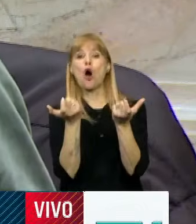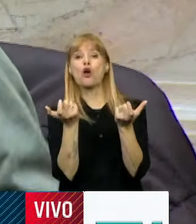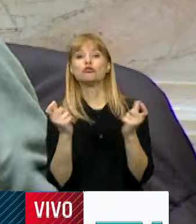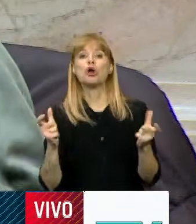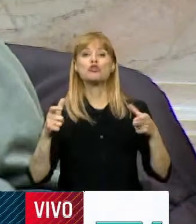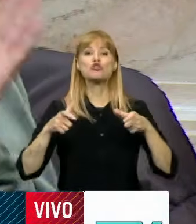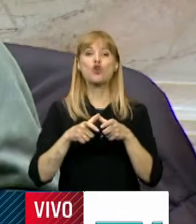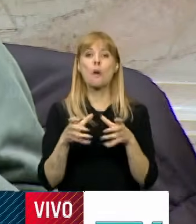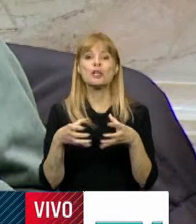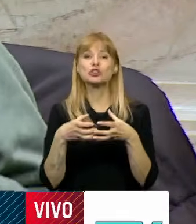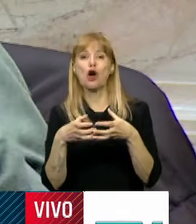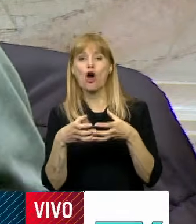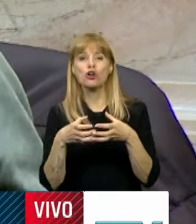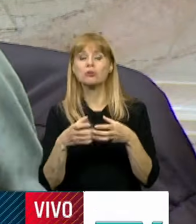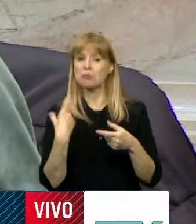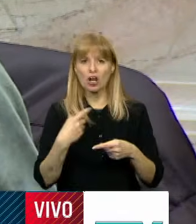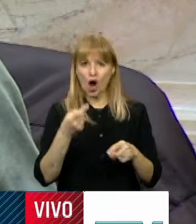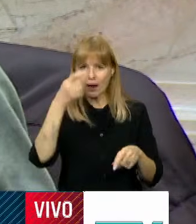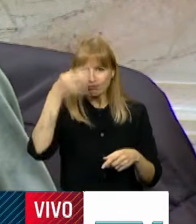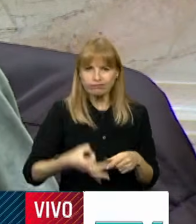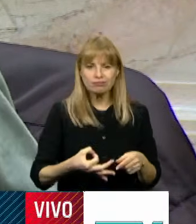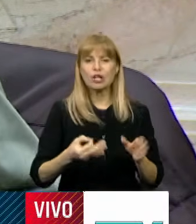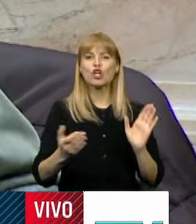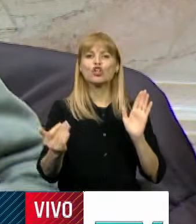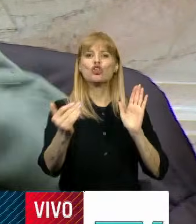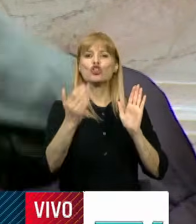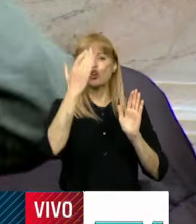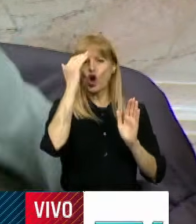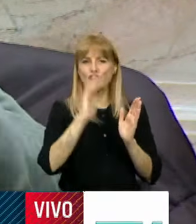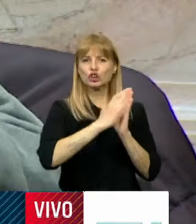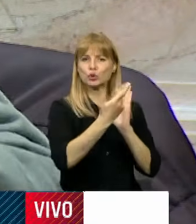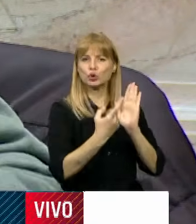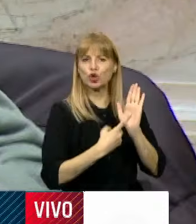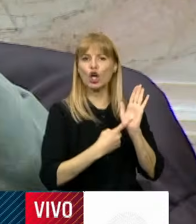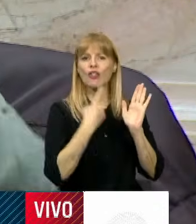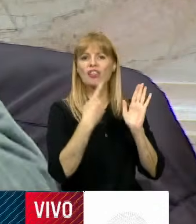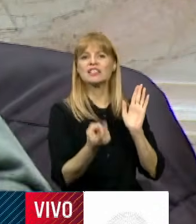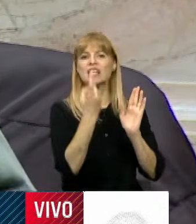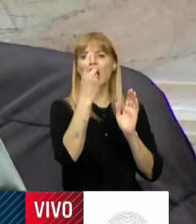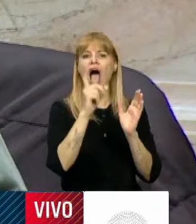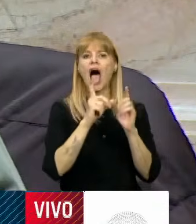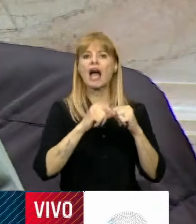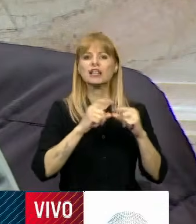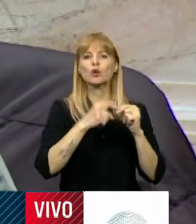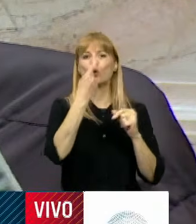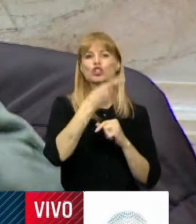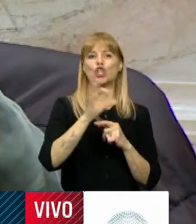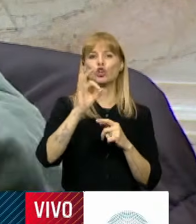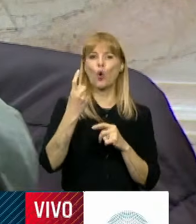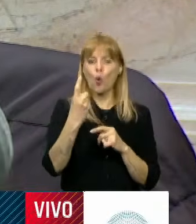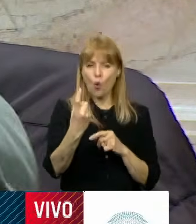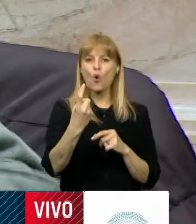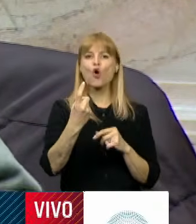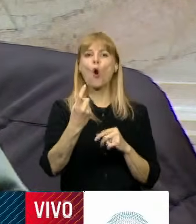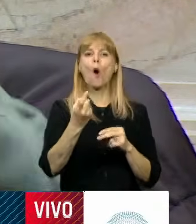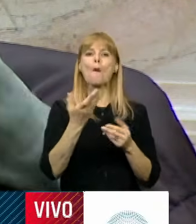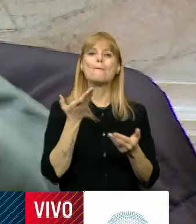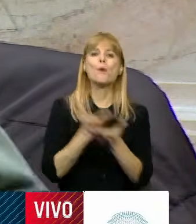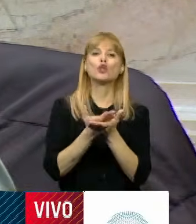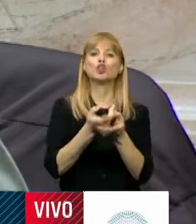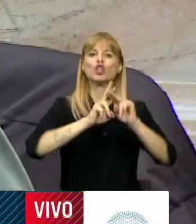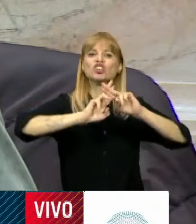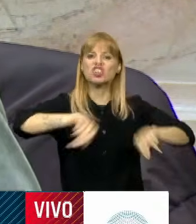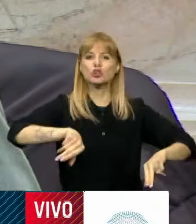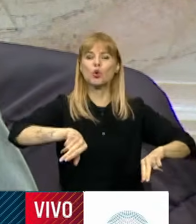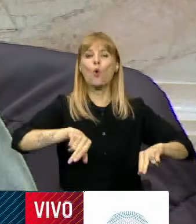concreto. La Constitución dice que el artículo 101, que la moción de censura corresponde al Parlamento